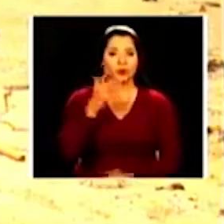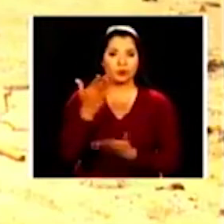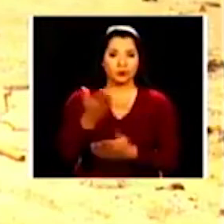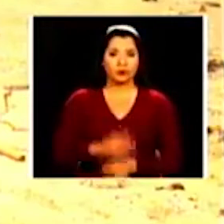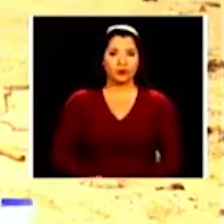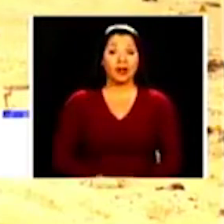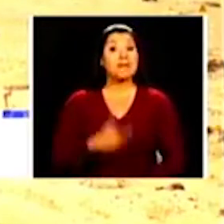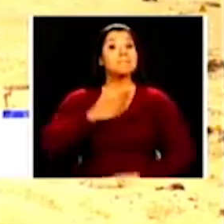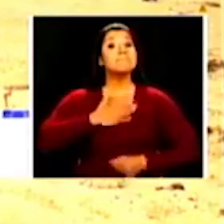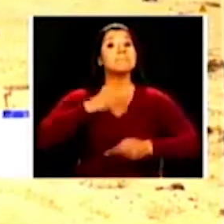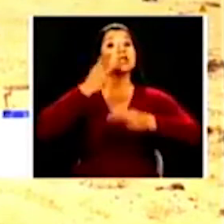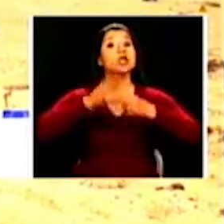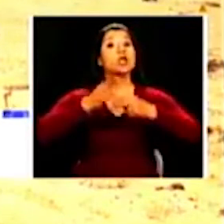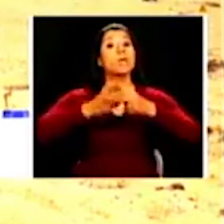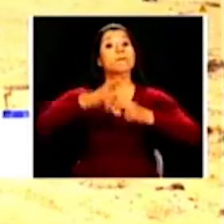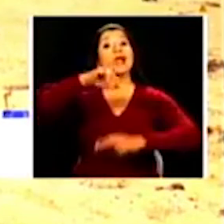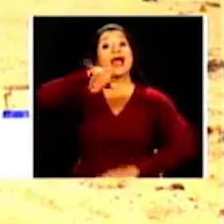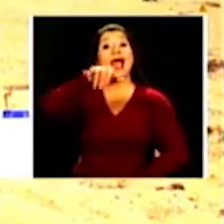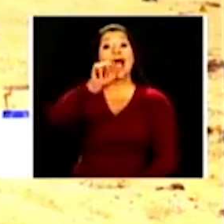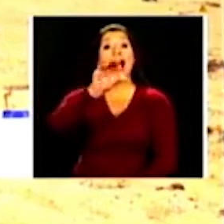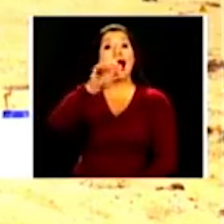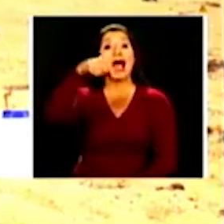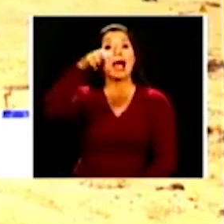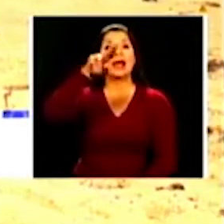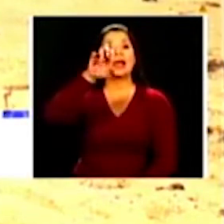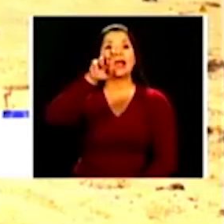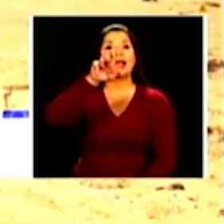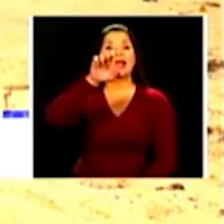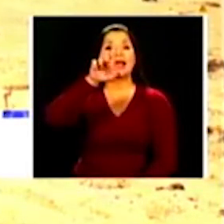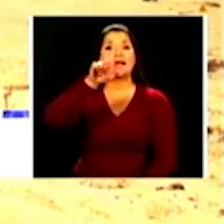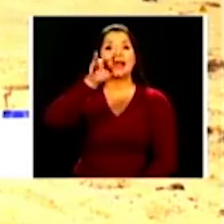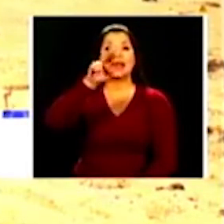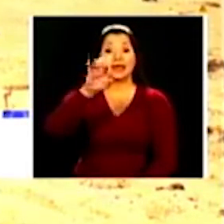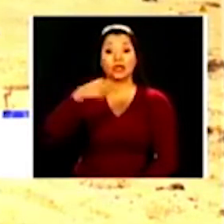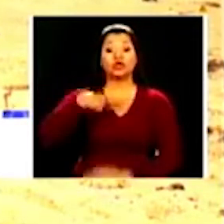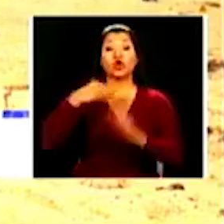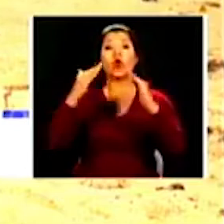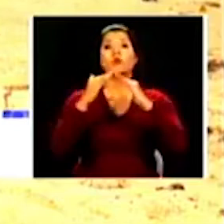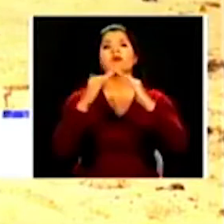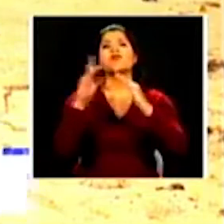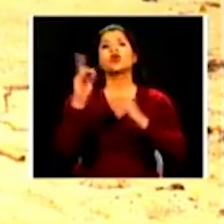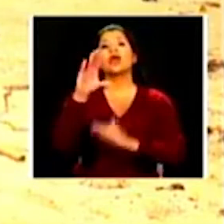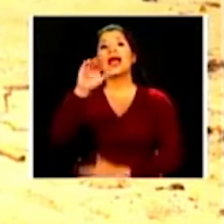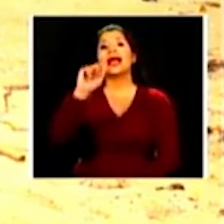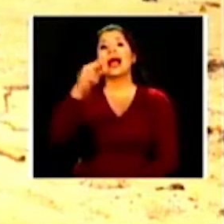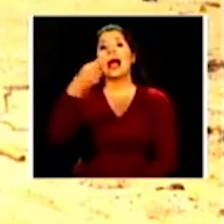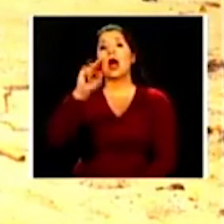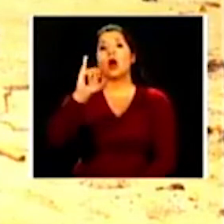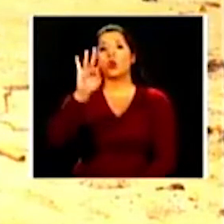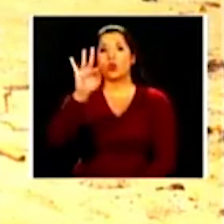Mi nombre es Jacqueline Cortés Carrillo, soy de la zona de Cahuita. Mi pregunta es cómo ustedes como